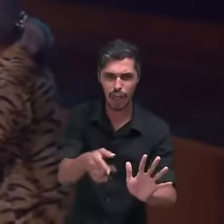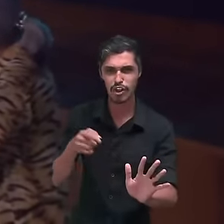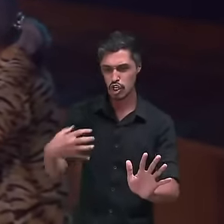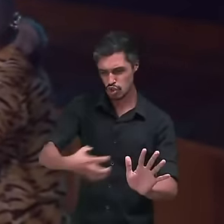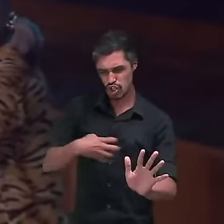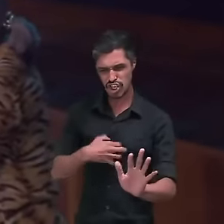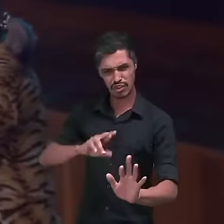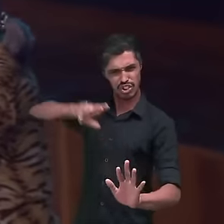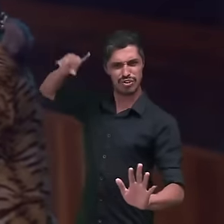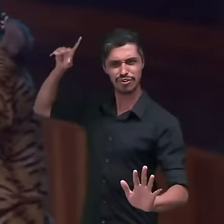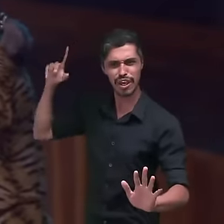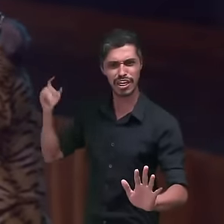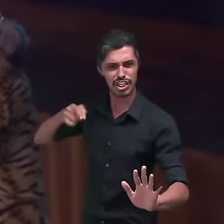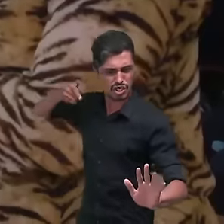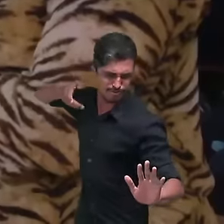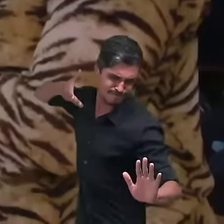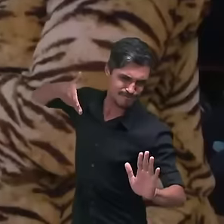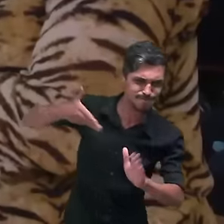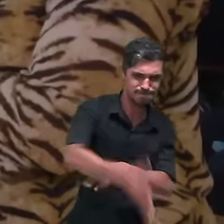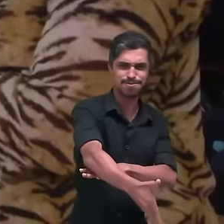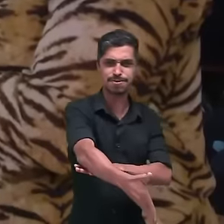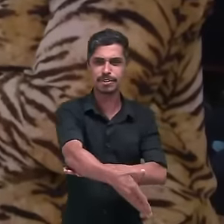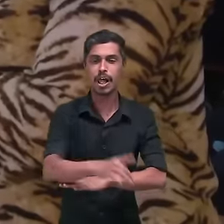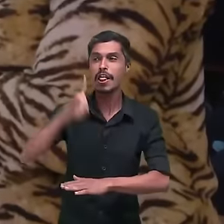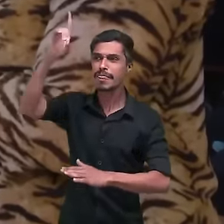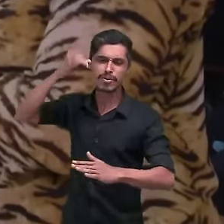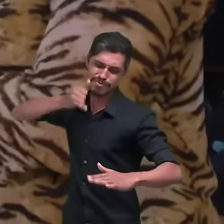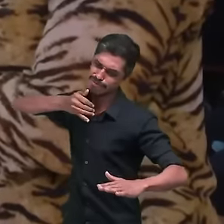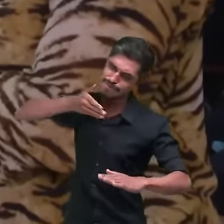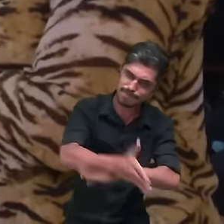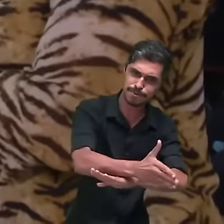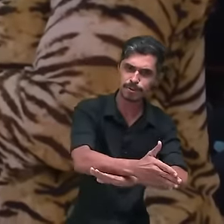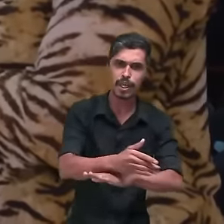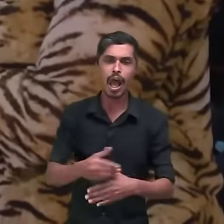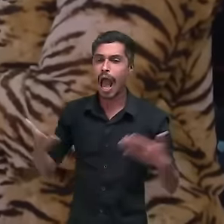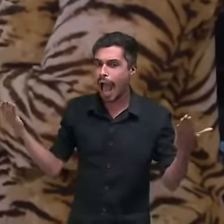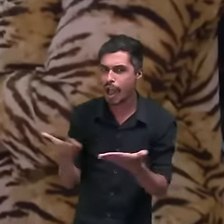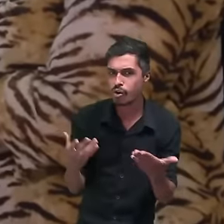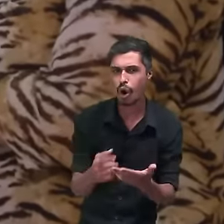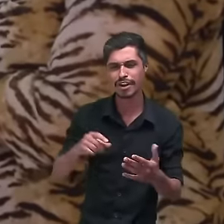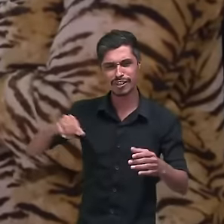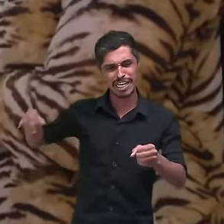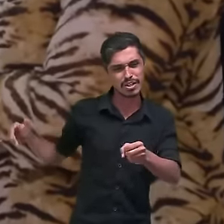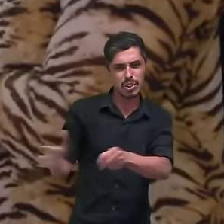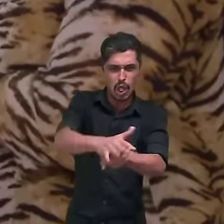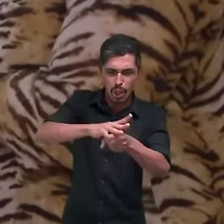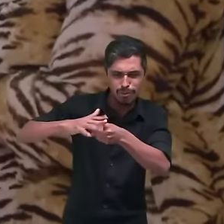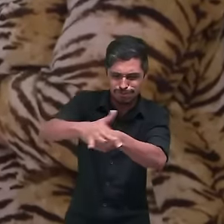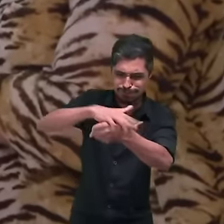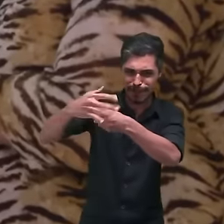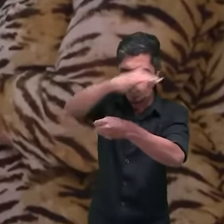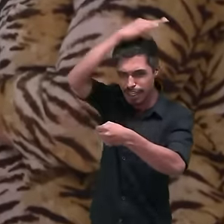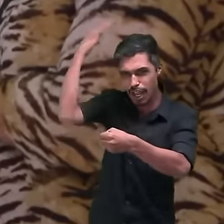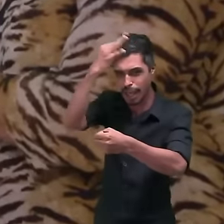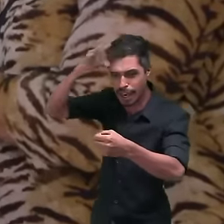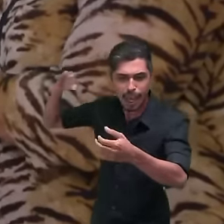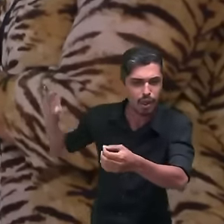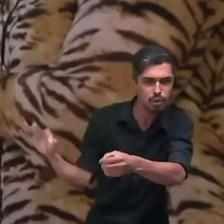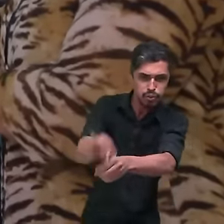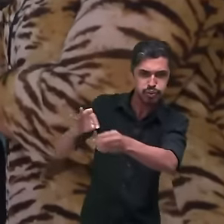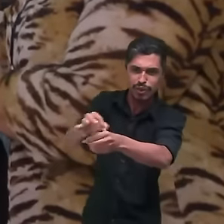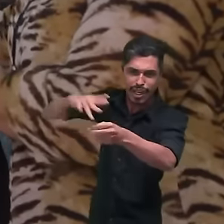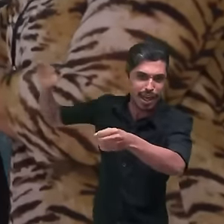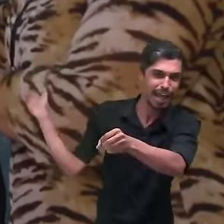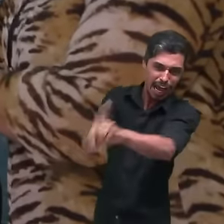usó antes. Dios está desatando una unción nueva ahora. Se llena del Espíritu Santo. Ahora,